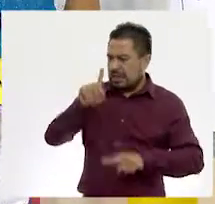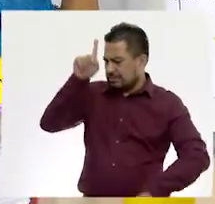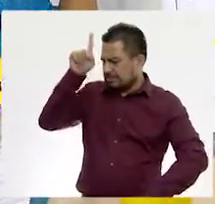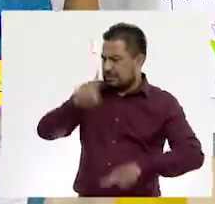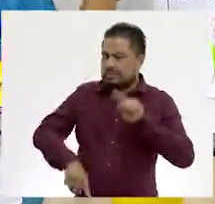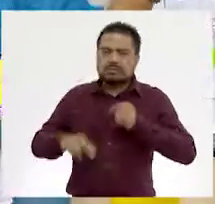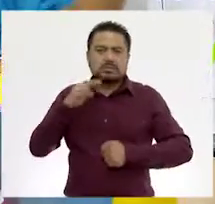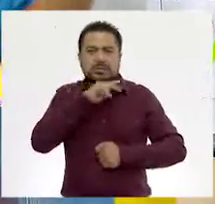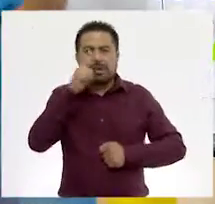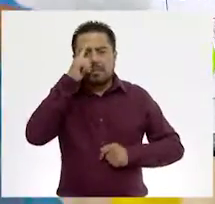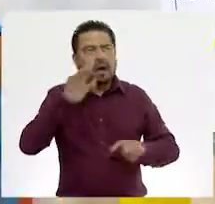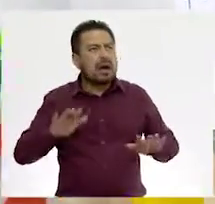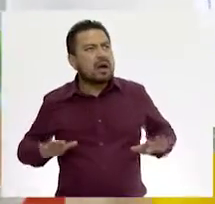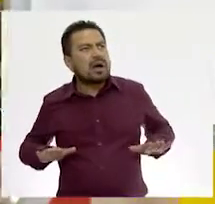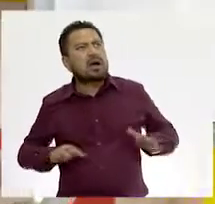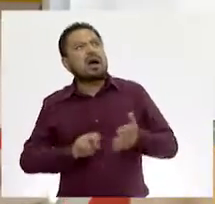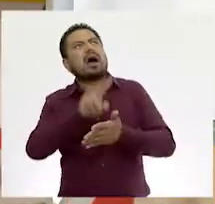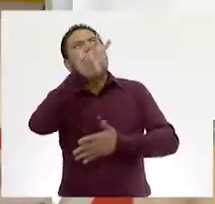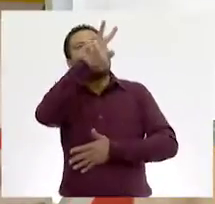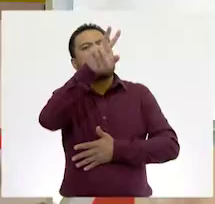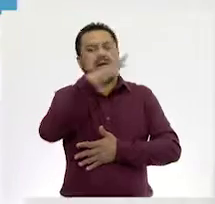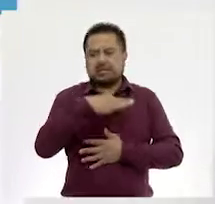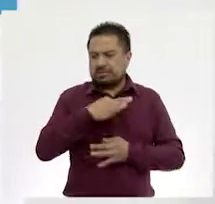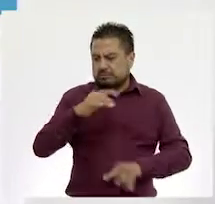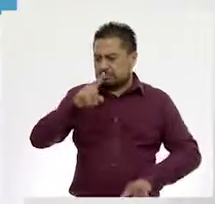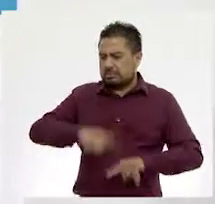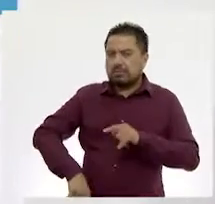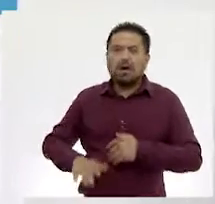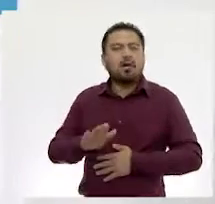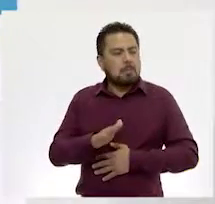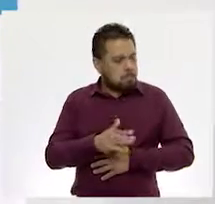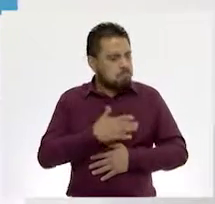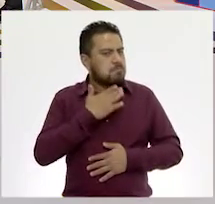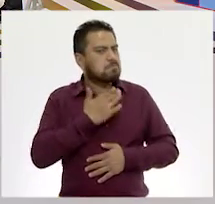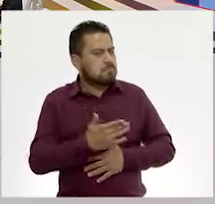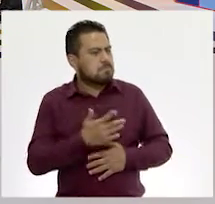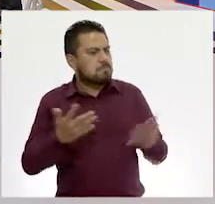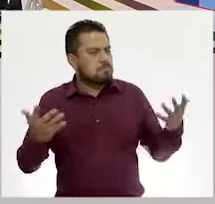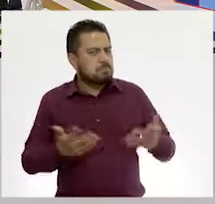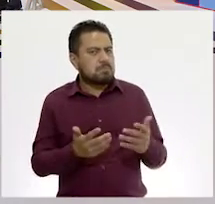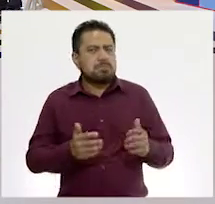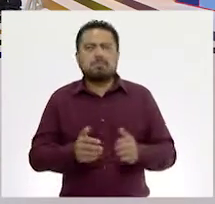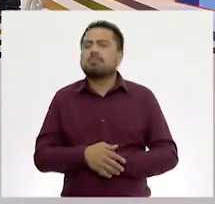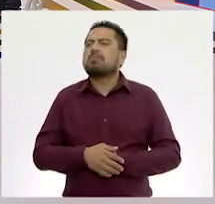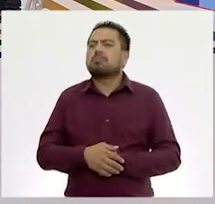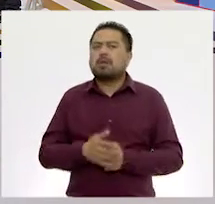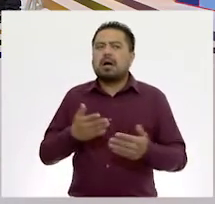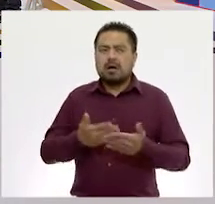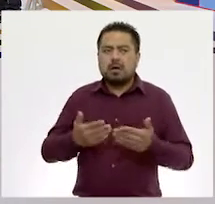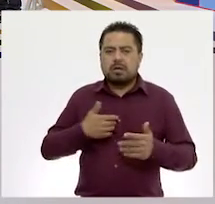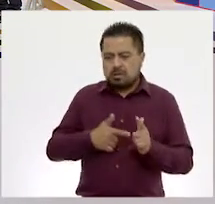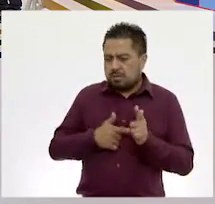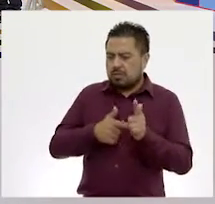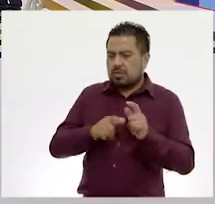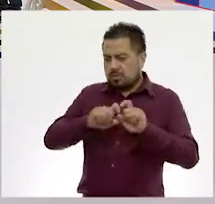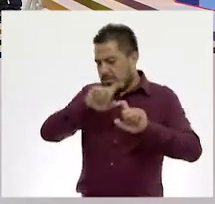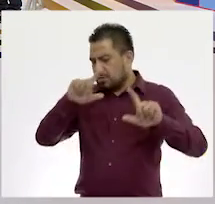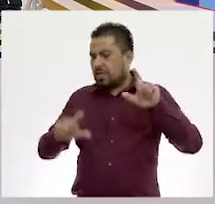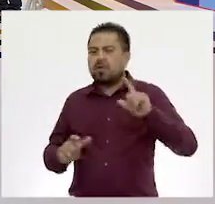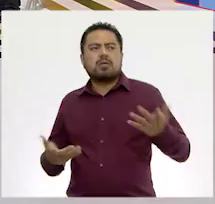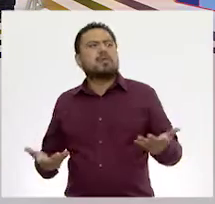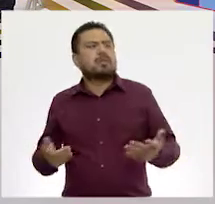retira para volar sin camisón. Muy bien, bien hecho, soldadera. ¿Y ahora yo sigo con la siguiente estrofa o